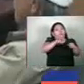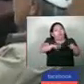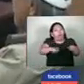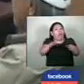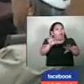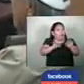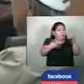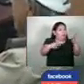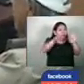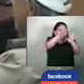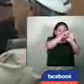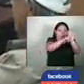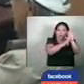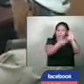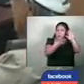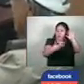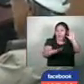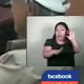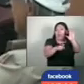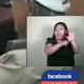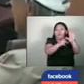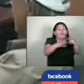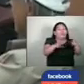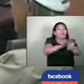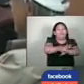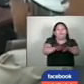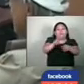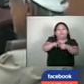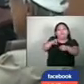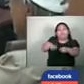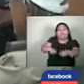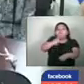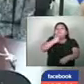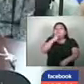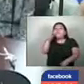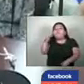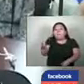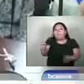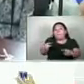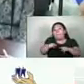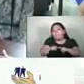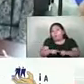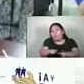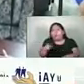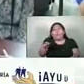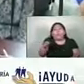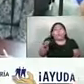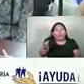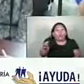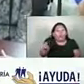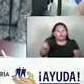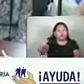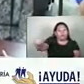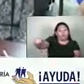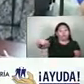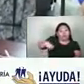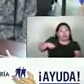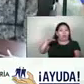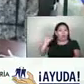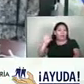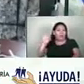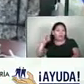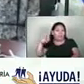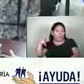sobrepasan, desean pensionarse, pero el monto que les asigna la AFP